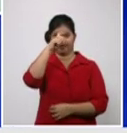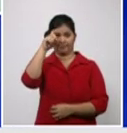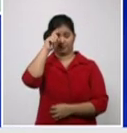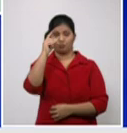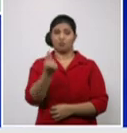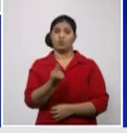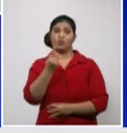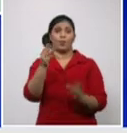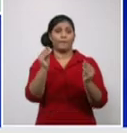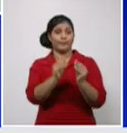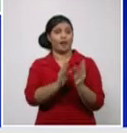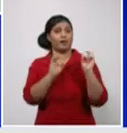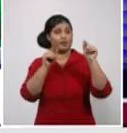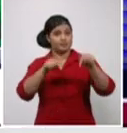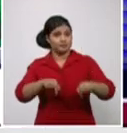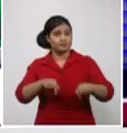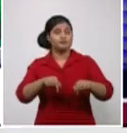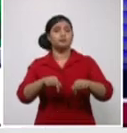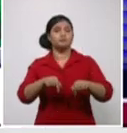autóctono de